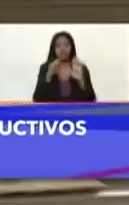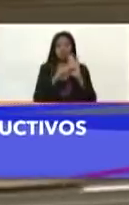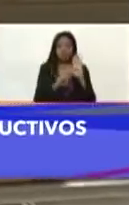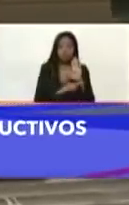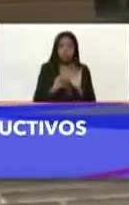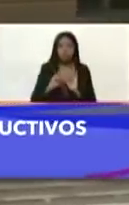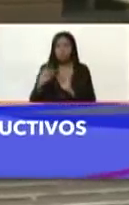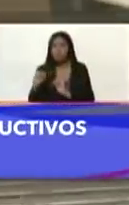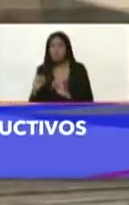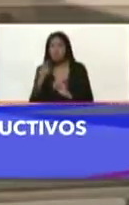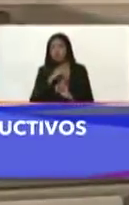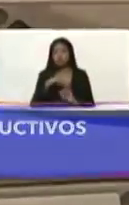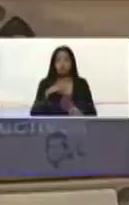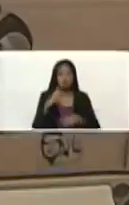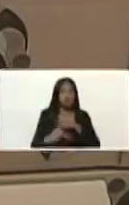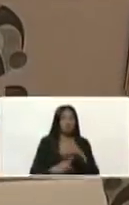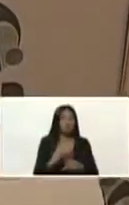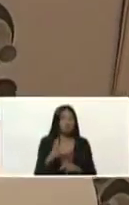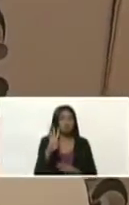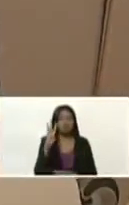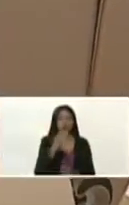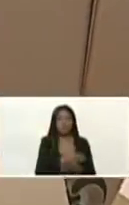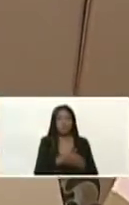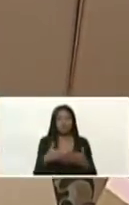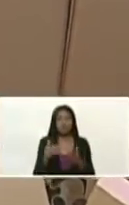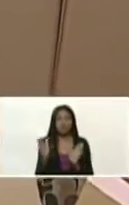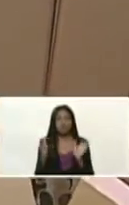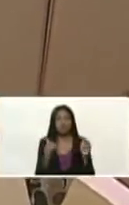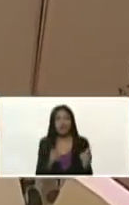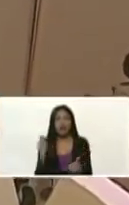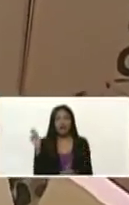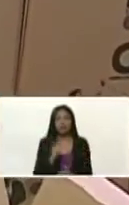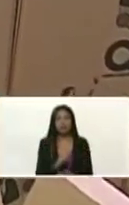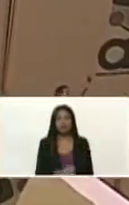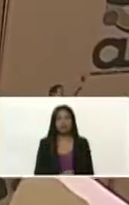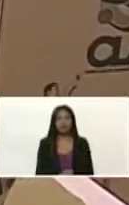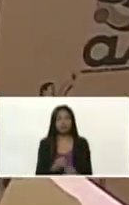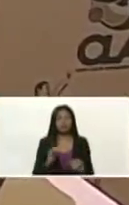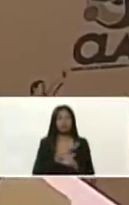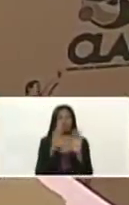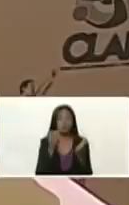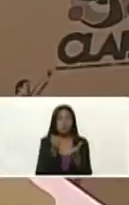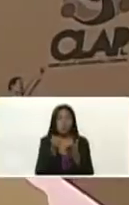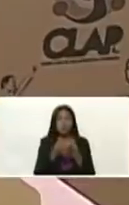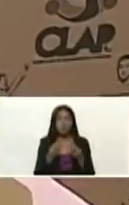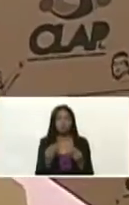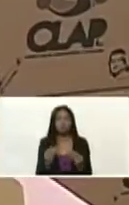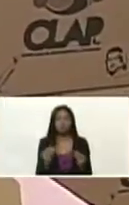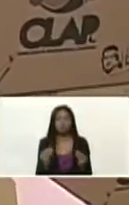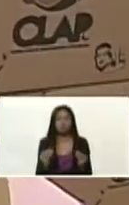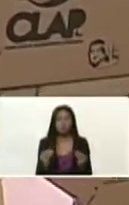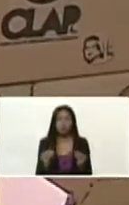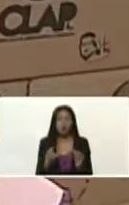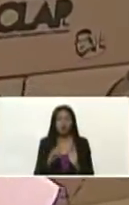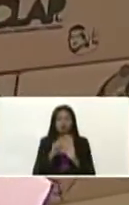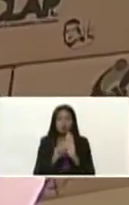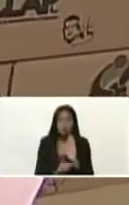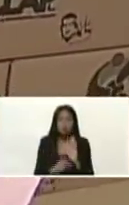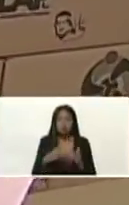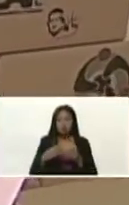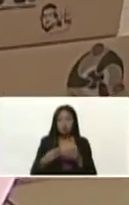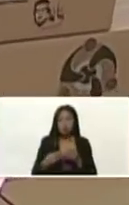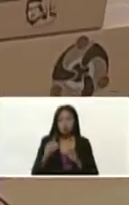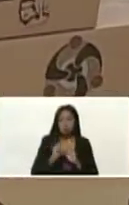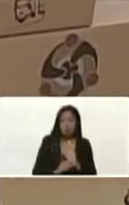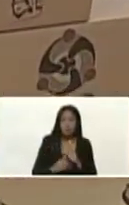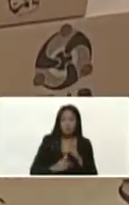suyas. Estamos produciendo aquí 4 millones de cajas al mes. Eso por supuesto ayuda a ahorrar divisas. Y por otro lado, no